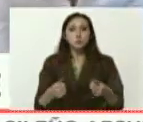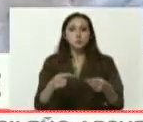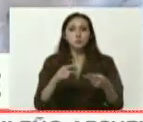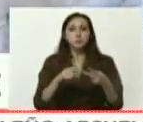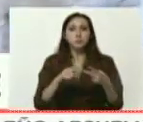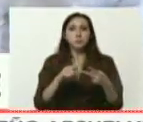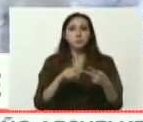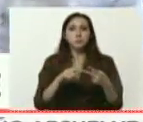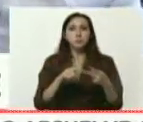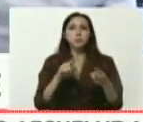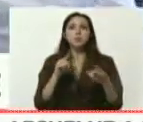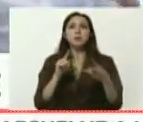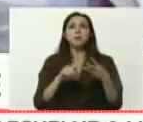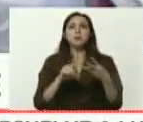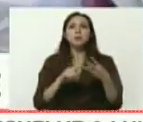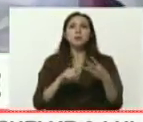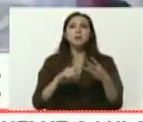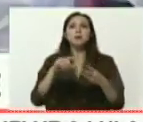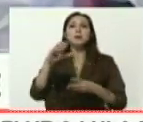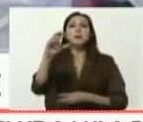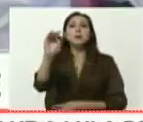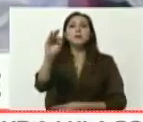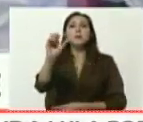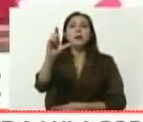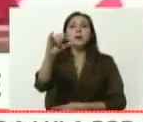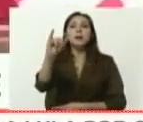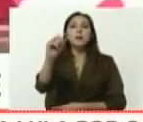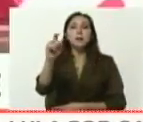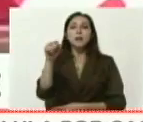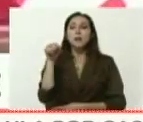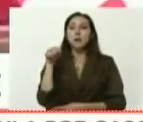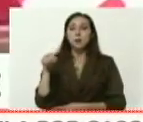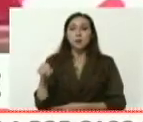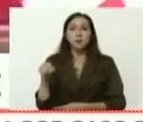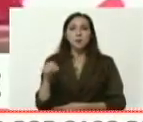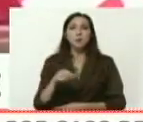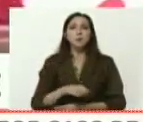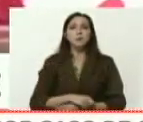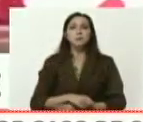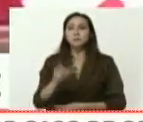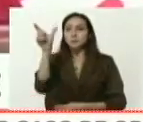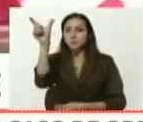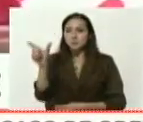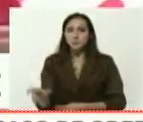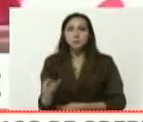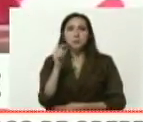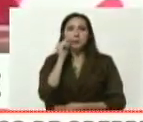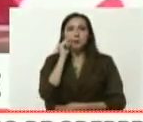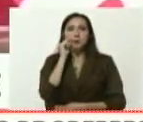Honorable señor Fadi Karak, cónsul honorario del Líbano.